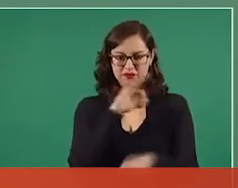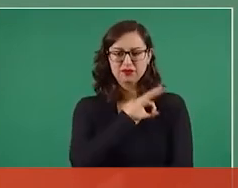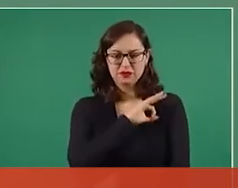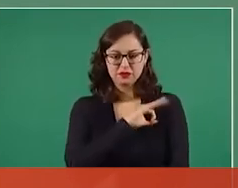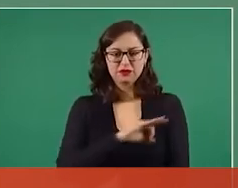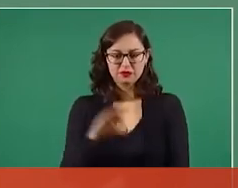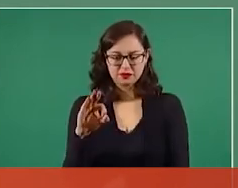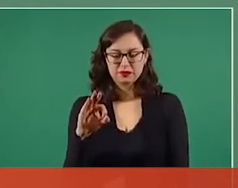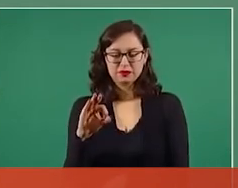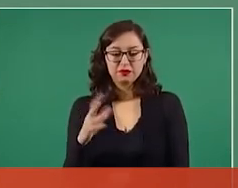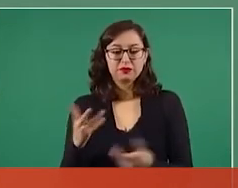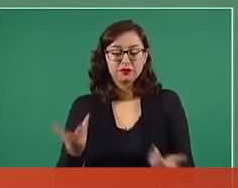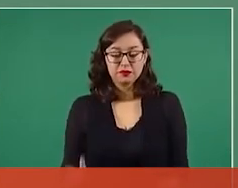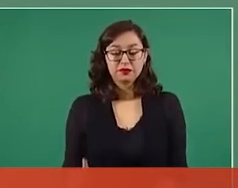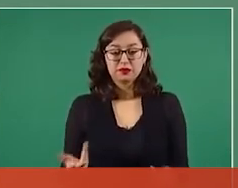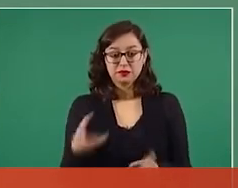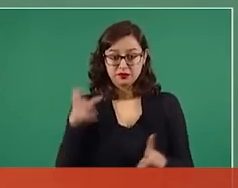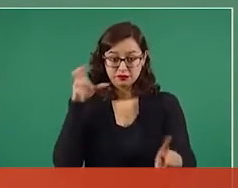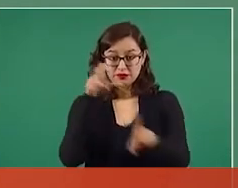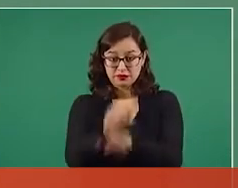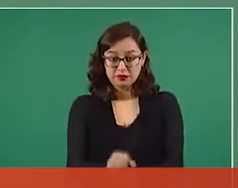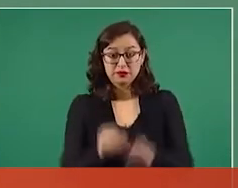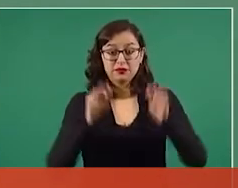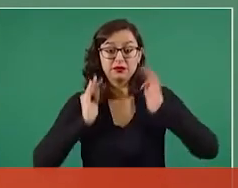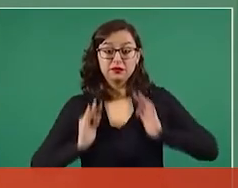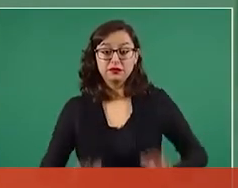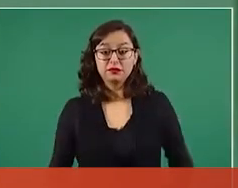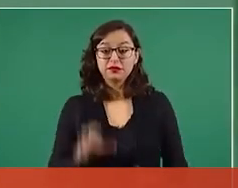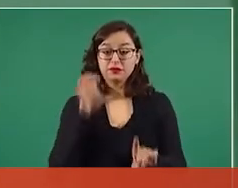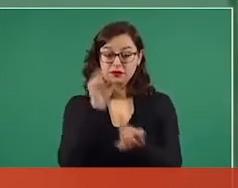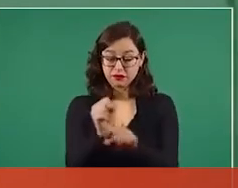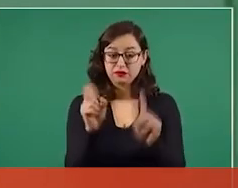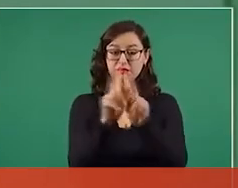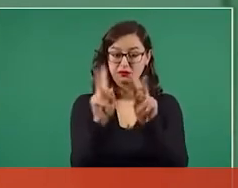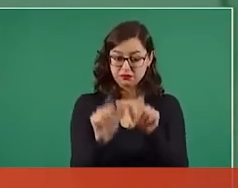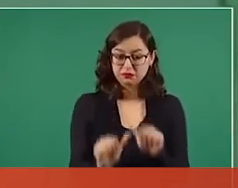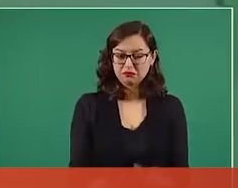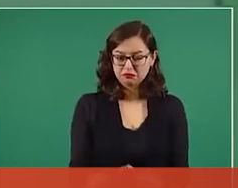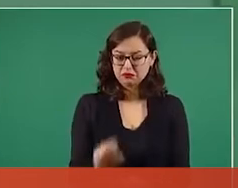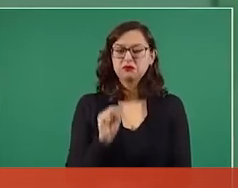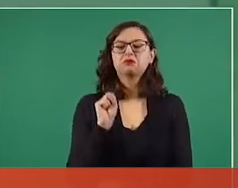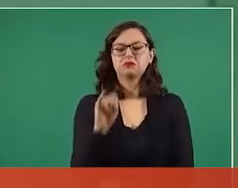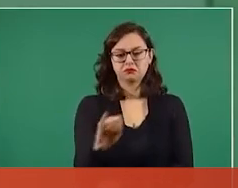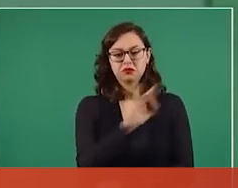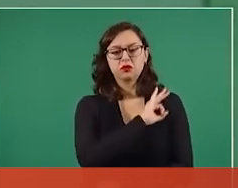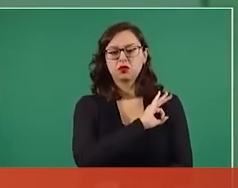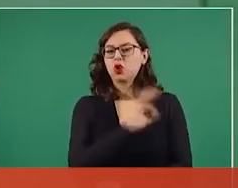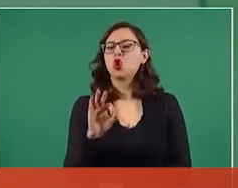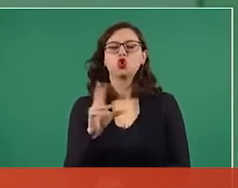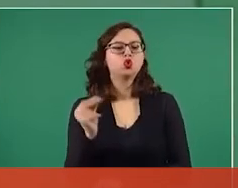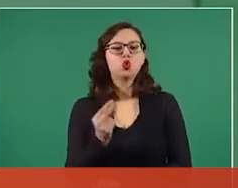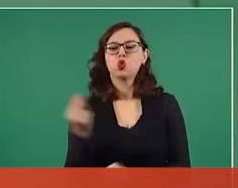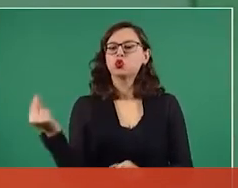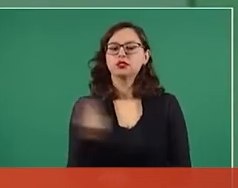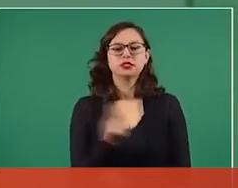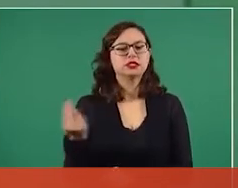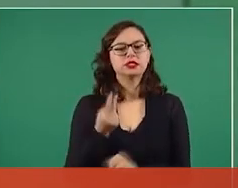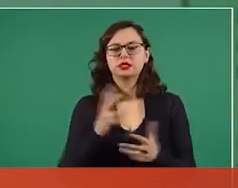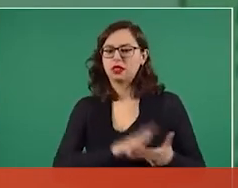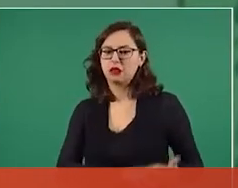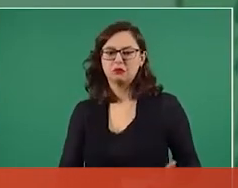vivir con tranquilidad, en paz, sin el uso de la fuerza. Por